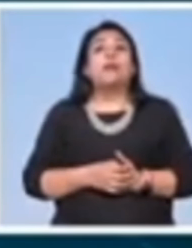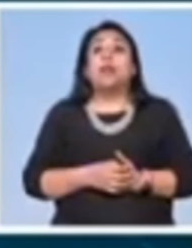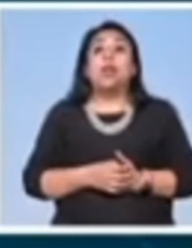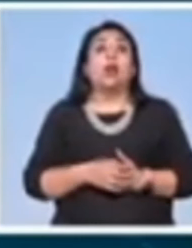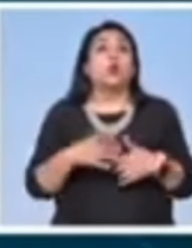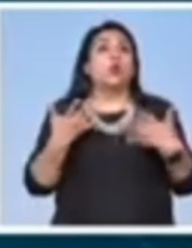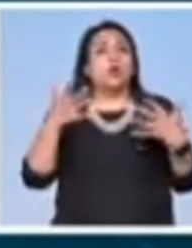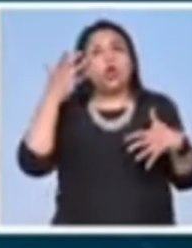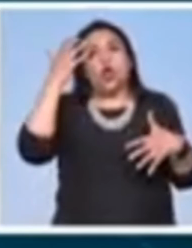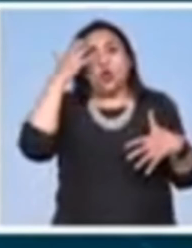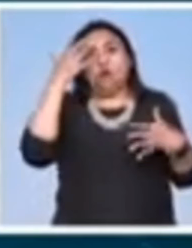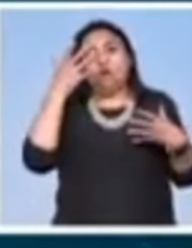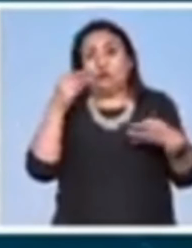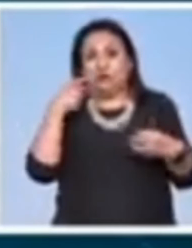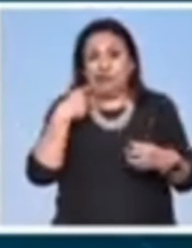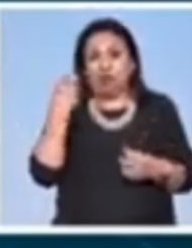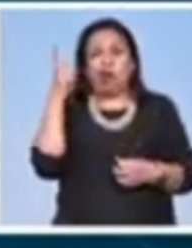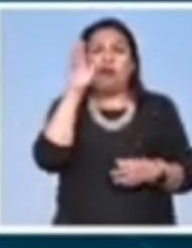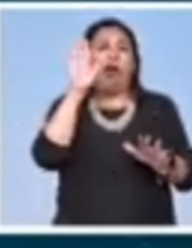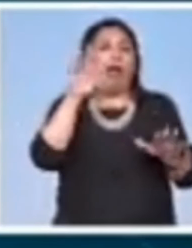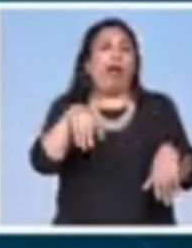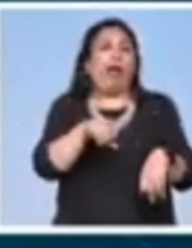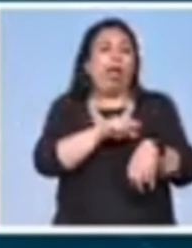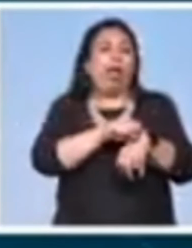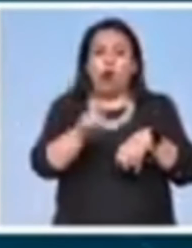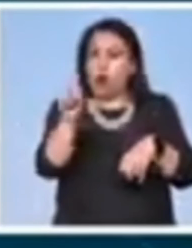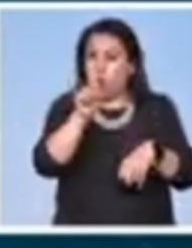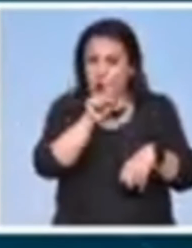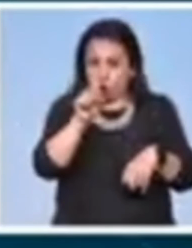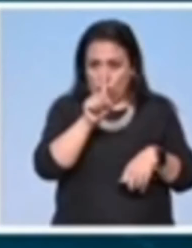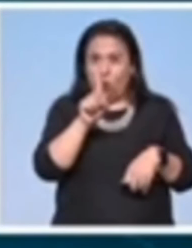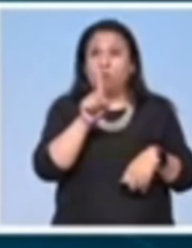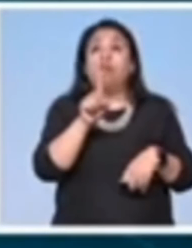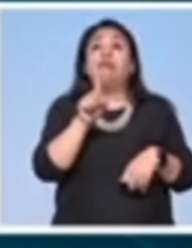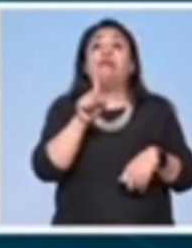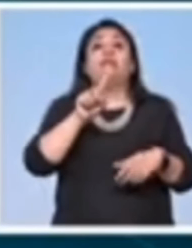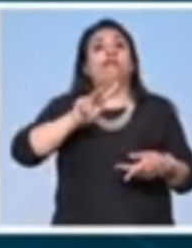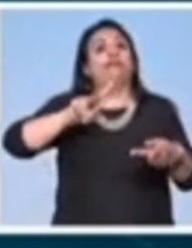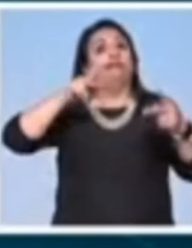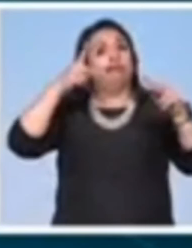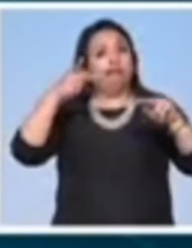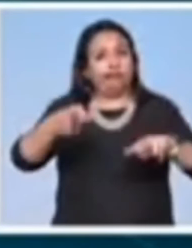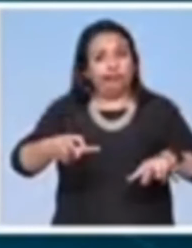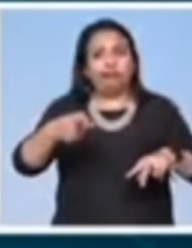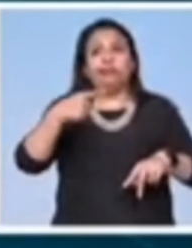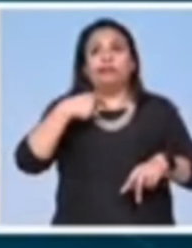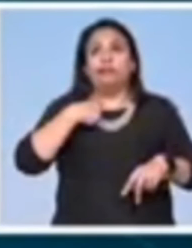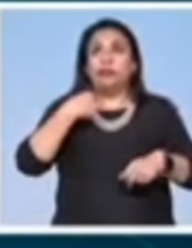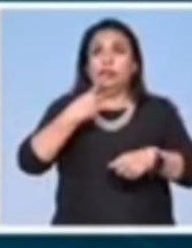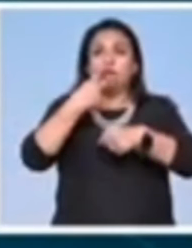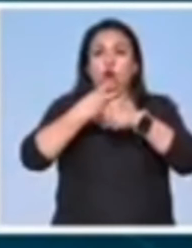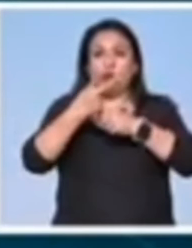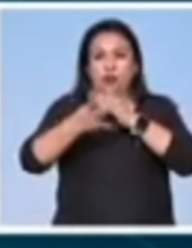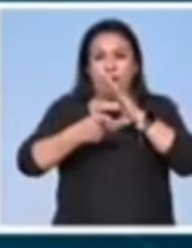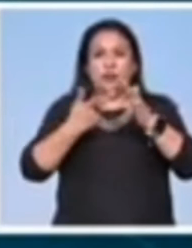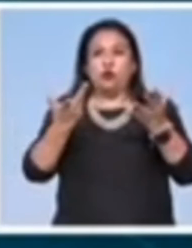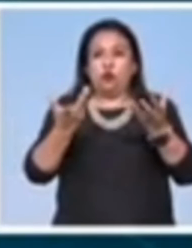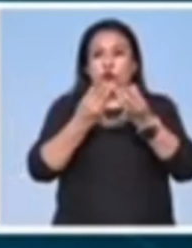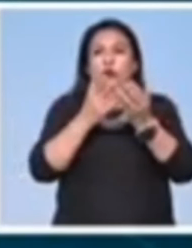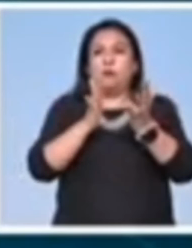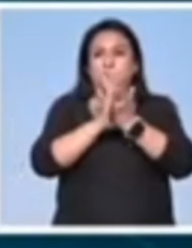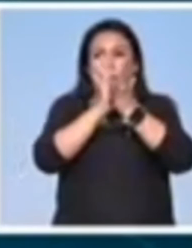sea popular tiene menor dificultad o menor compromiso. Al revés, esta es la segunda ocasión que